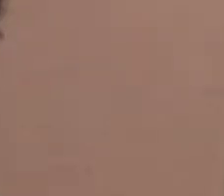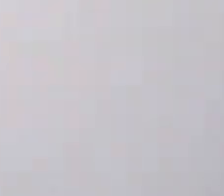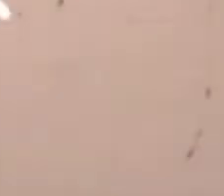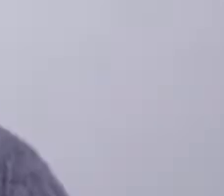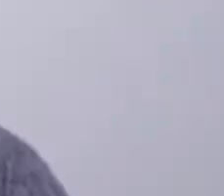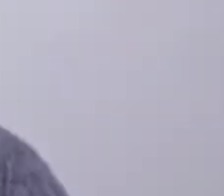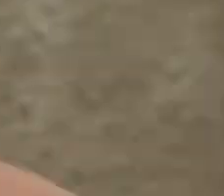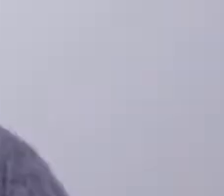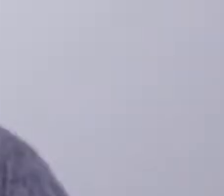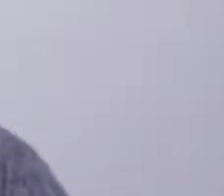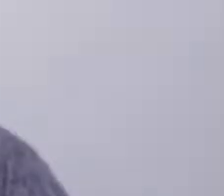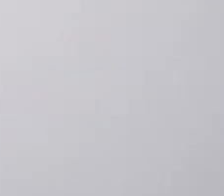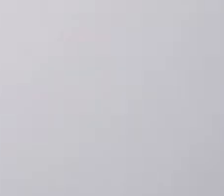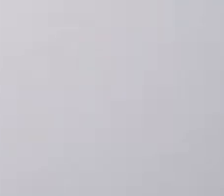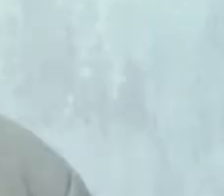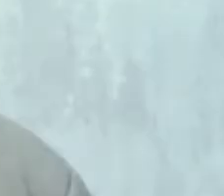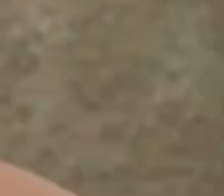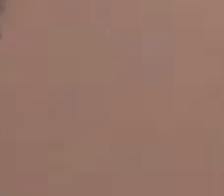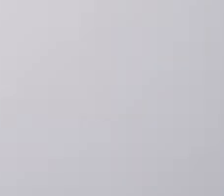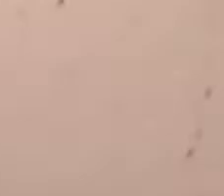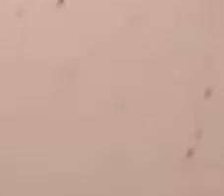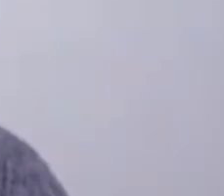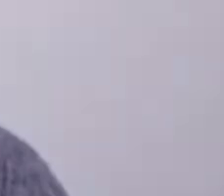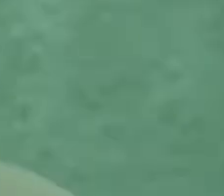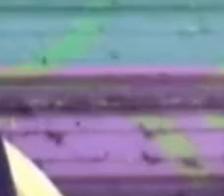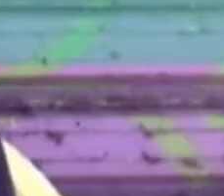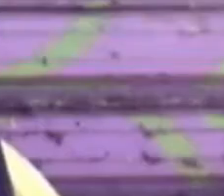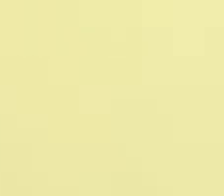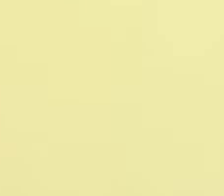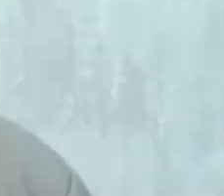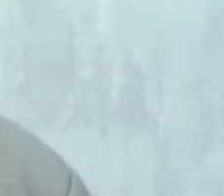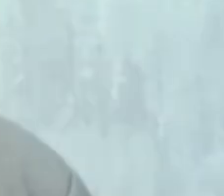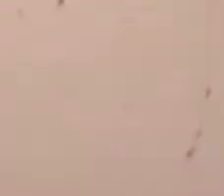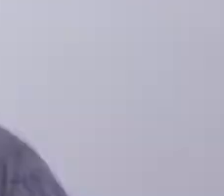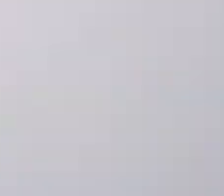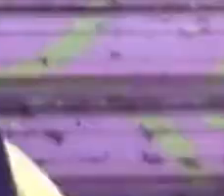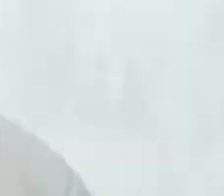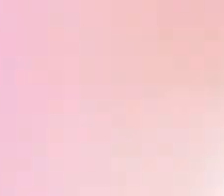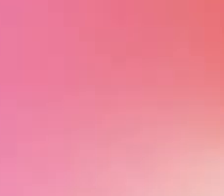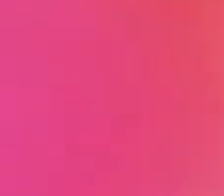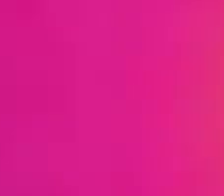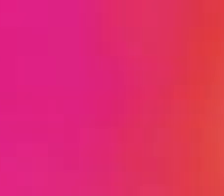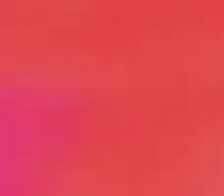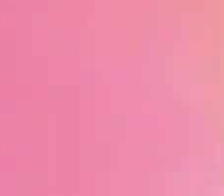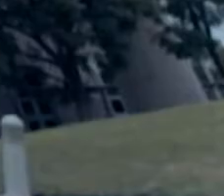Rica Televisión se une a 10 televisoras del continente en un gran esfuerzo.